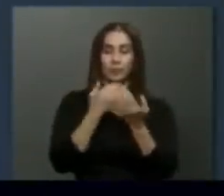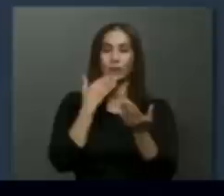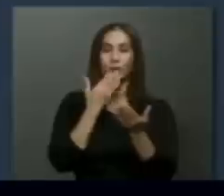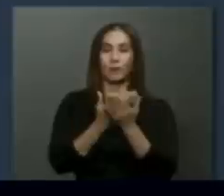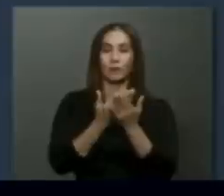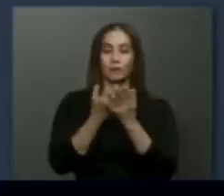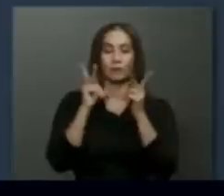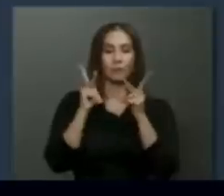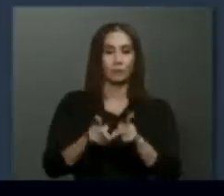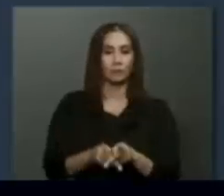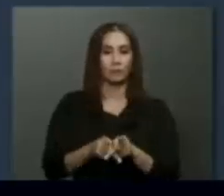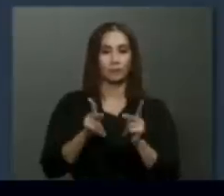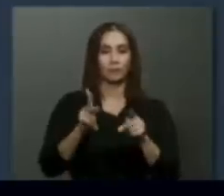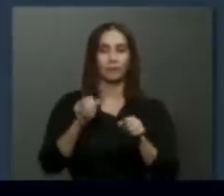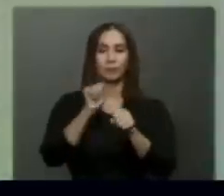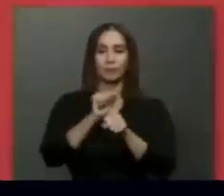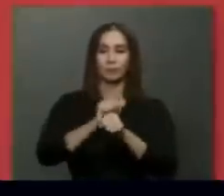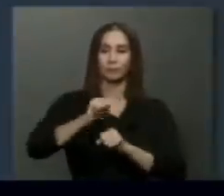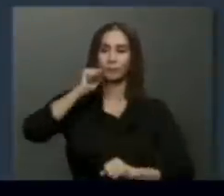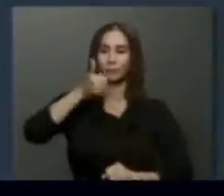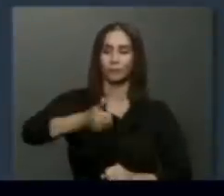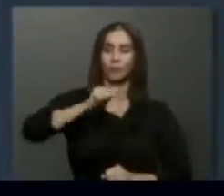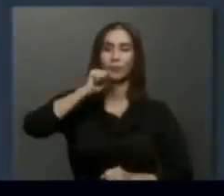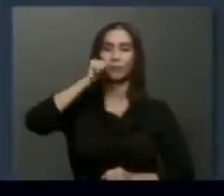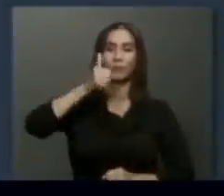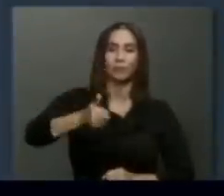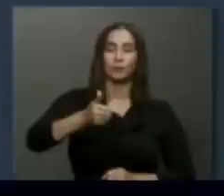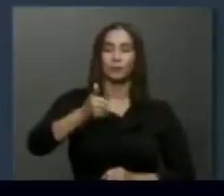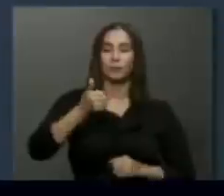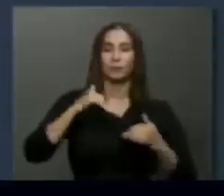de la gente, de la persona que trabaja día a día